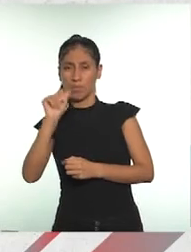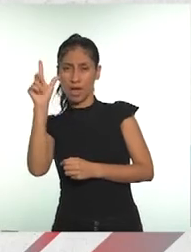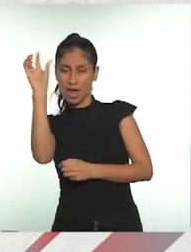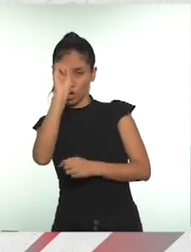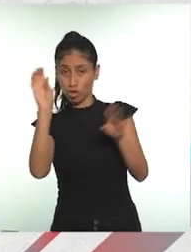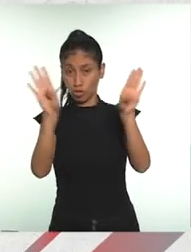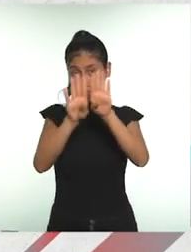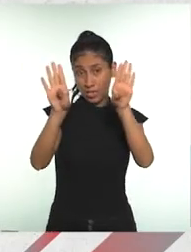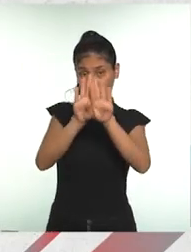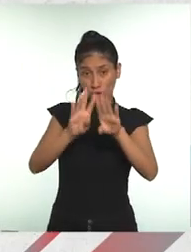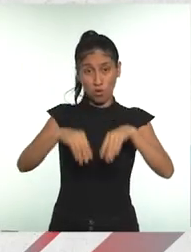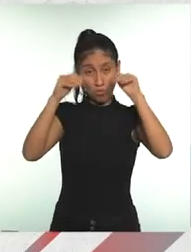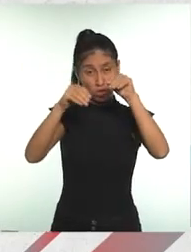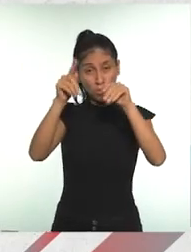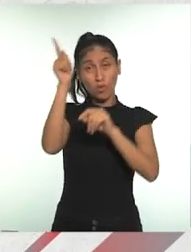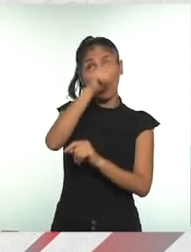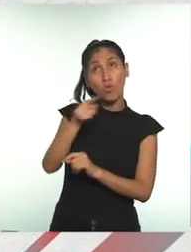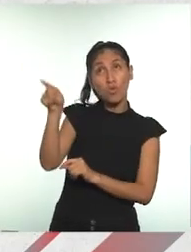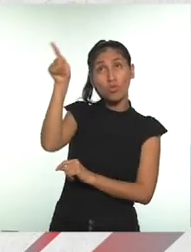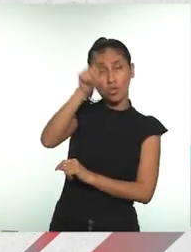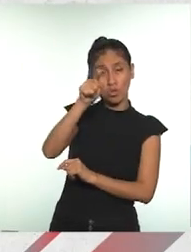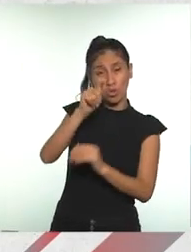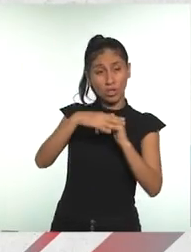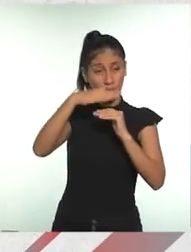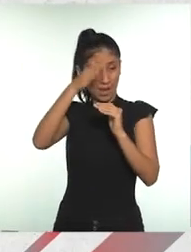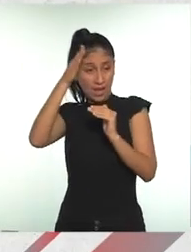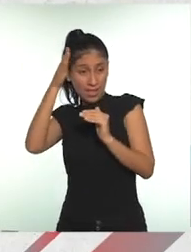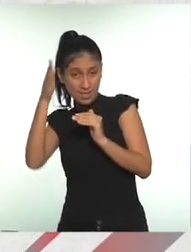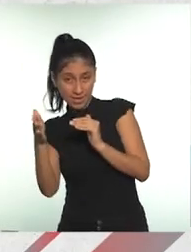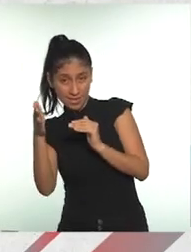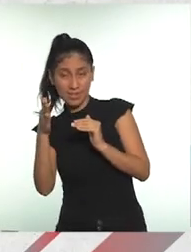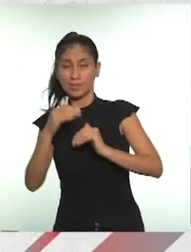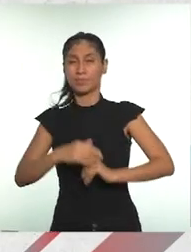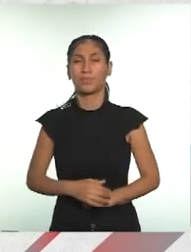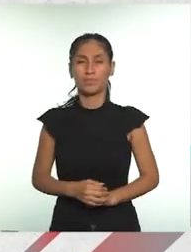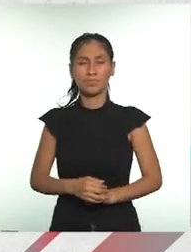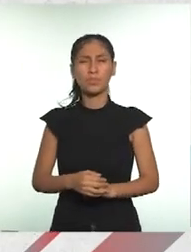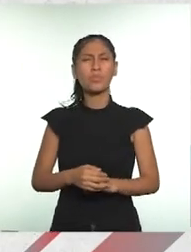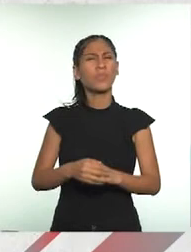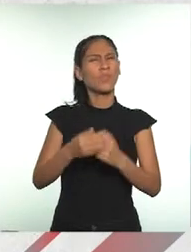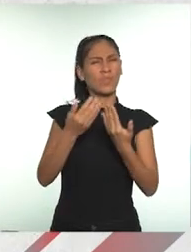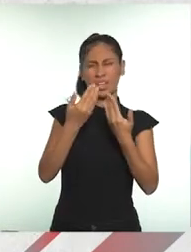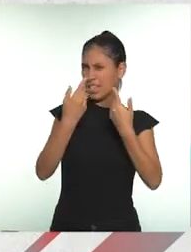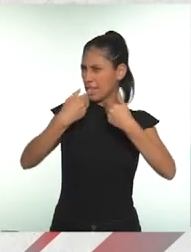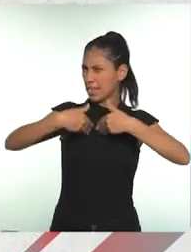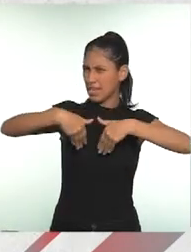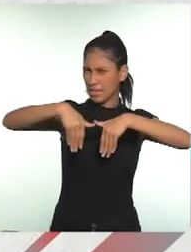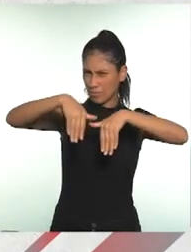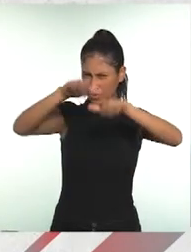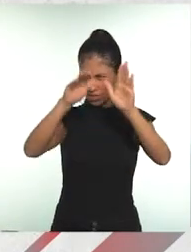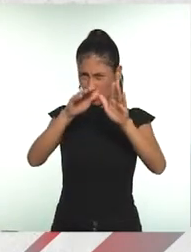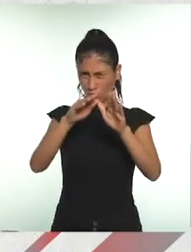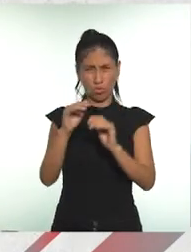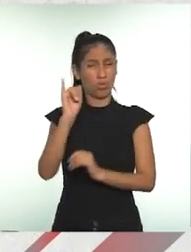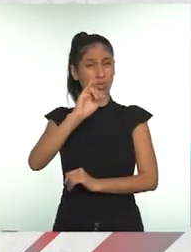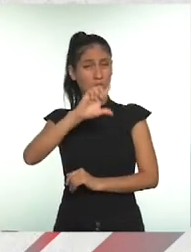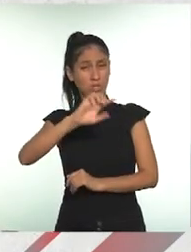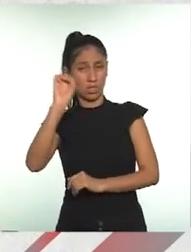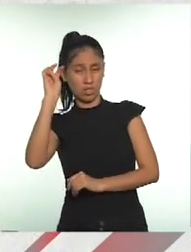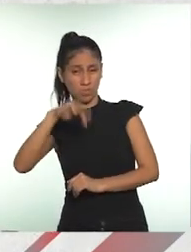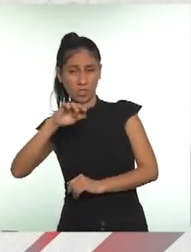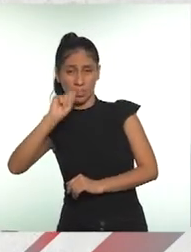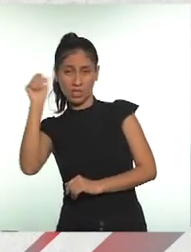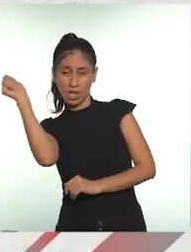lo que colocamos un círculo y nos dice que va hacia la derecha al infinito positivo. ¿Ilimitado e infinito son lo